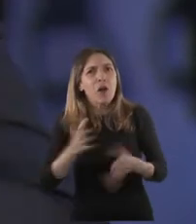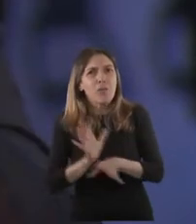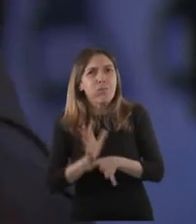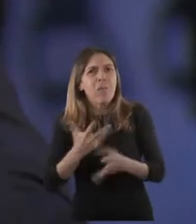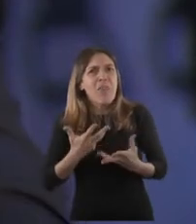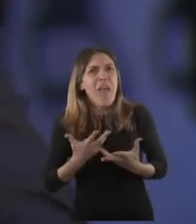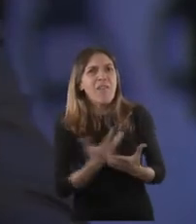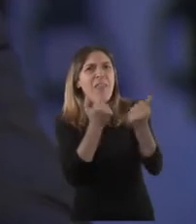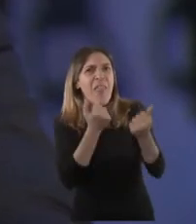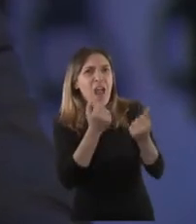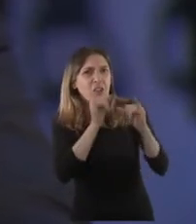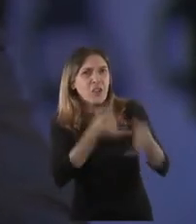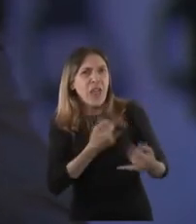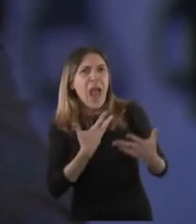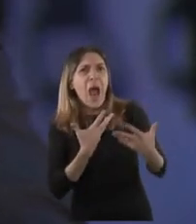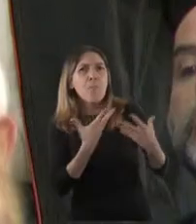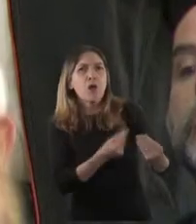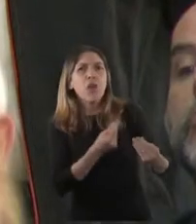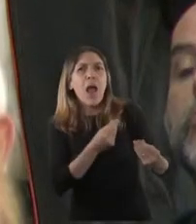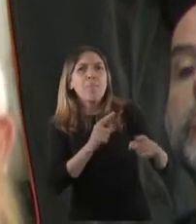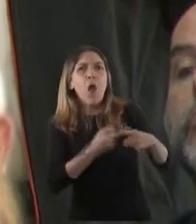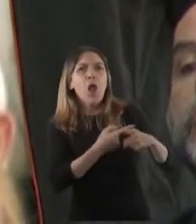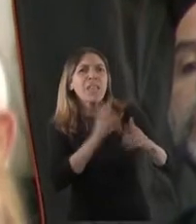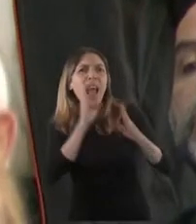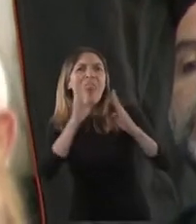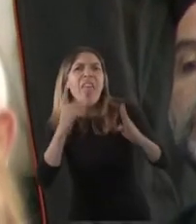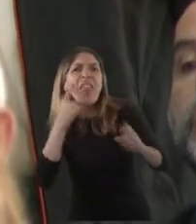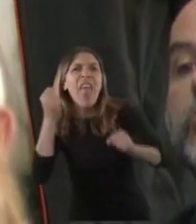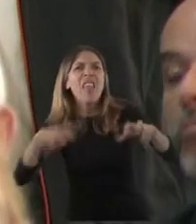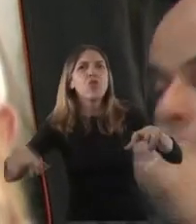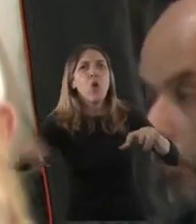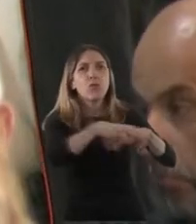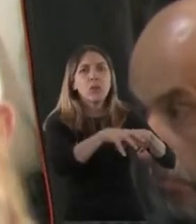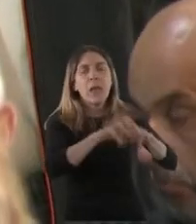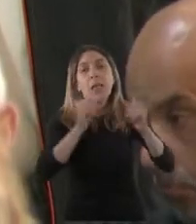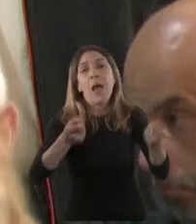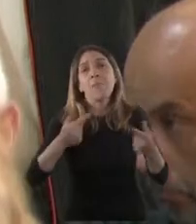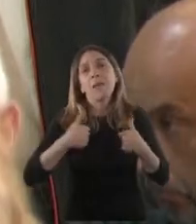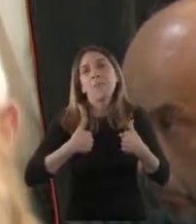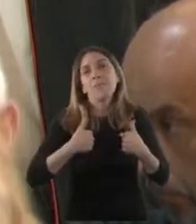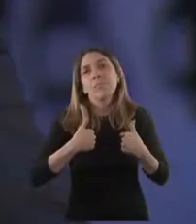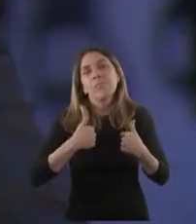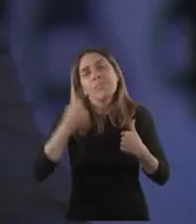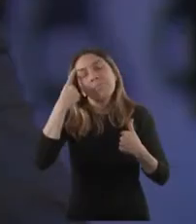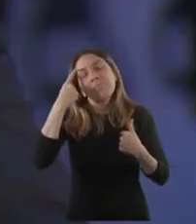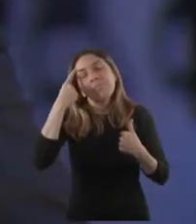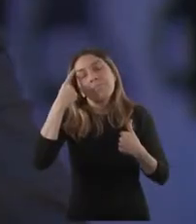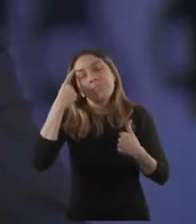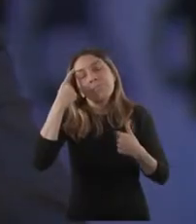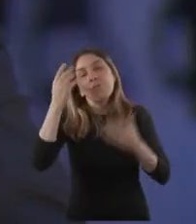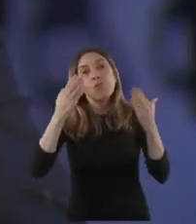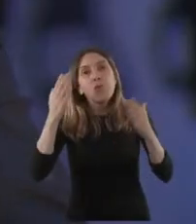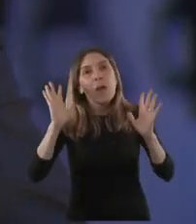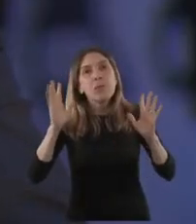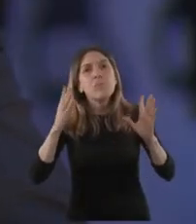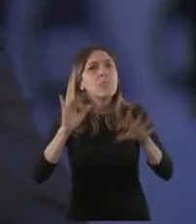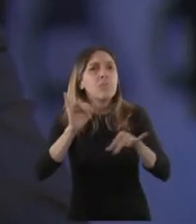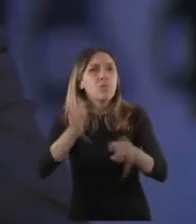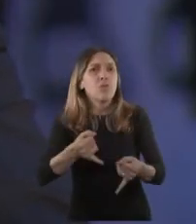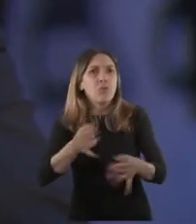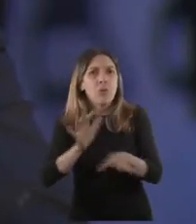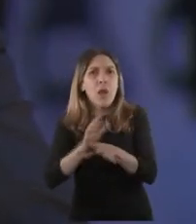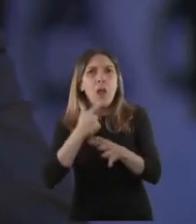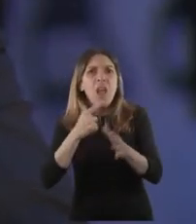una política industrial. El deseo profundo de activar plenamente todas las instancias